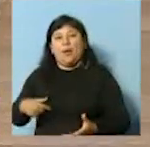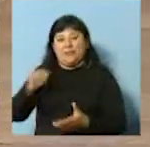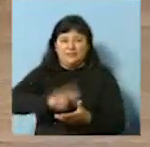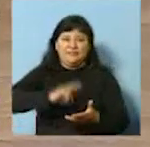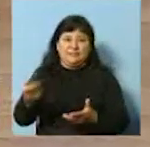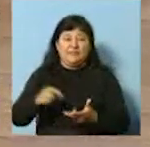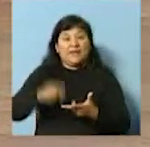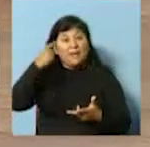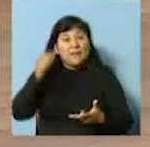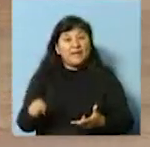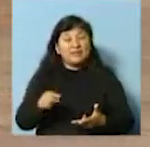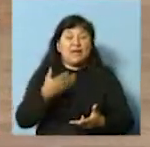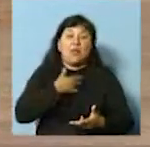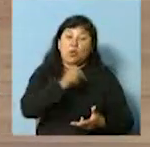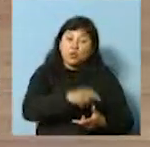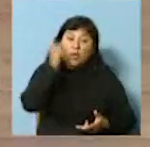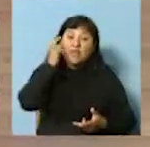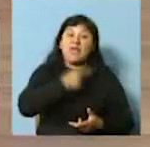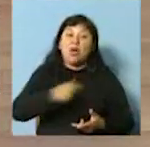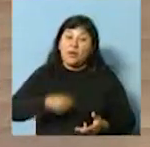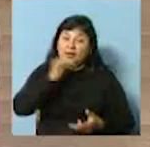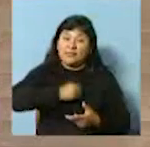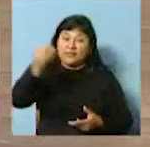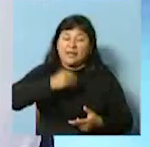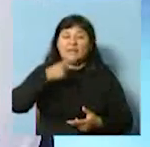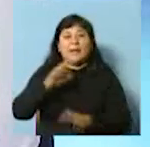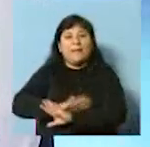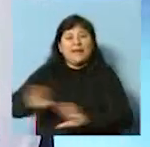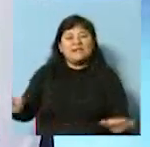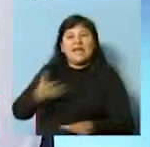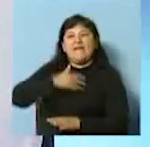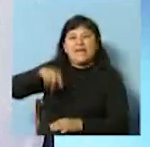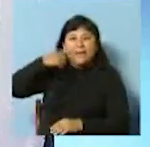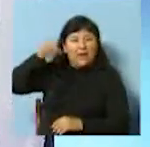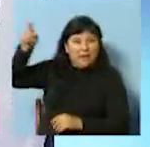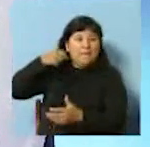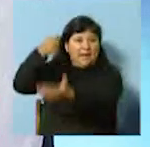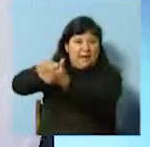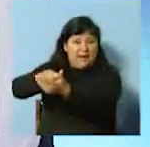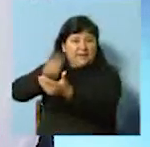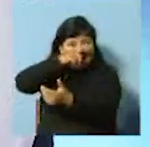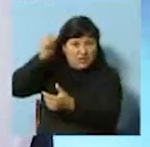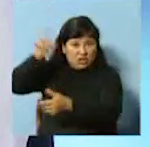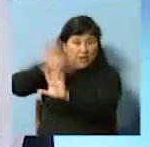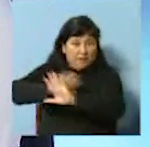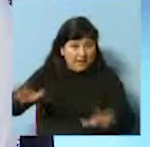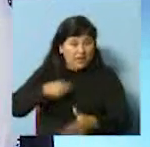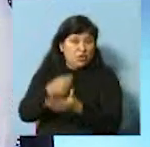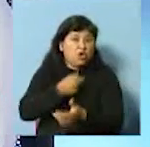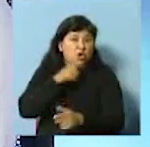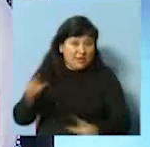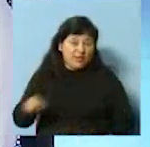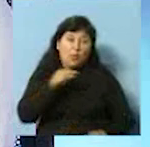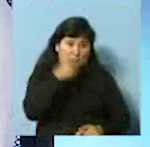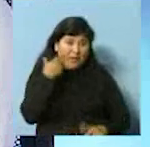este caso de lo que planteas como candidato a gobernador que es dejar de pagar la deuda externa a nivel nacional vos pensás que es algo viable es algo viable